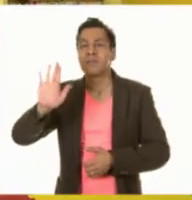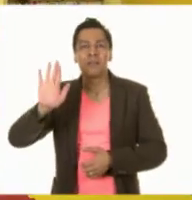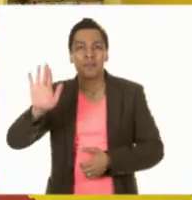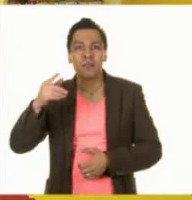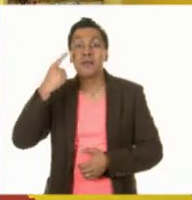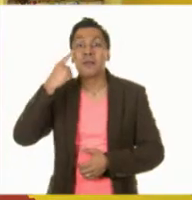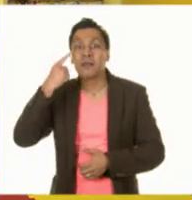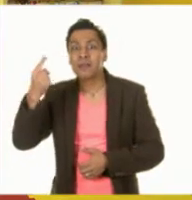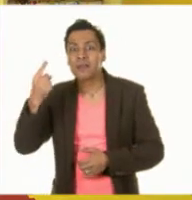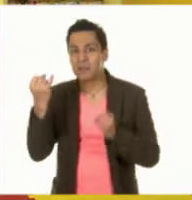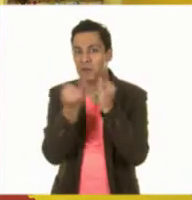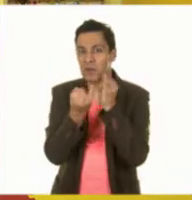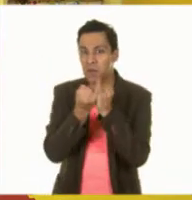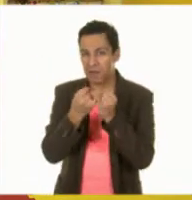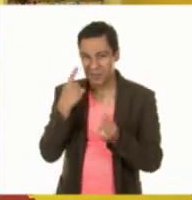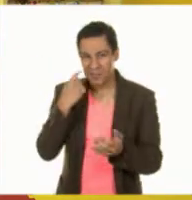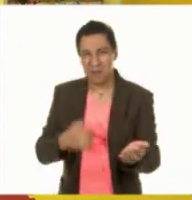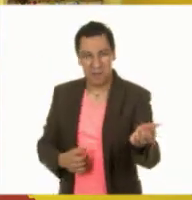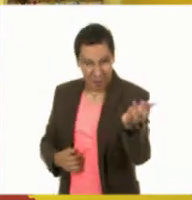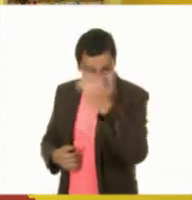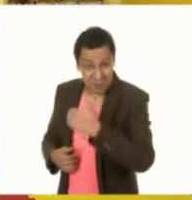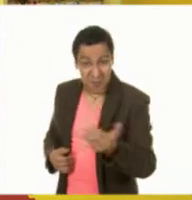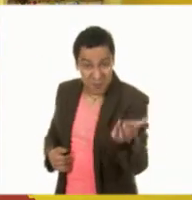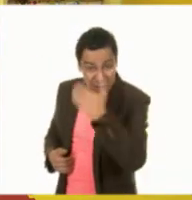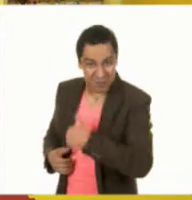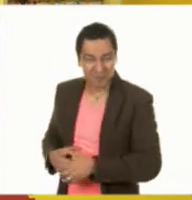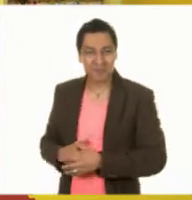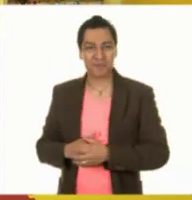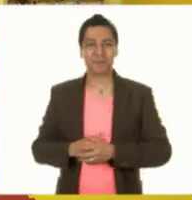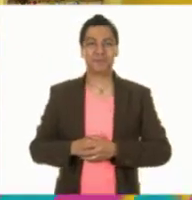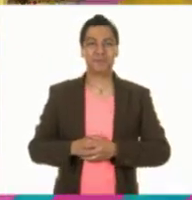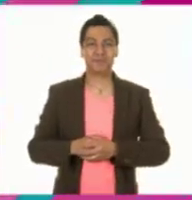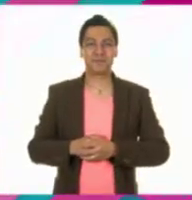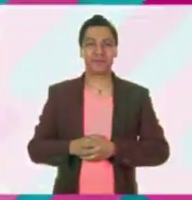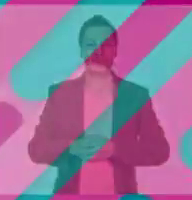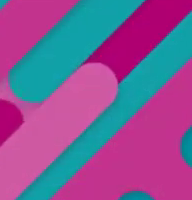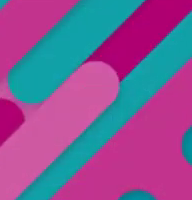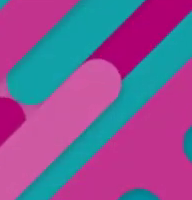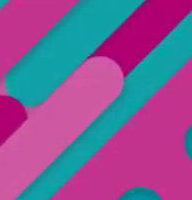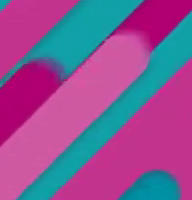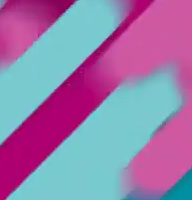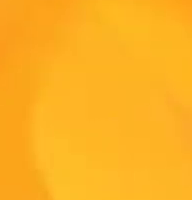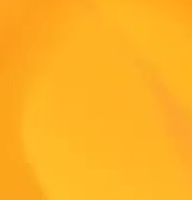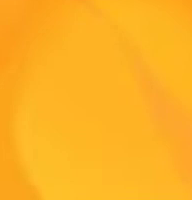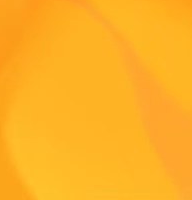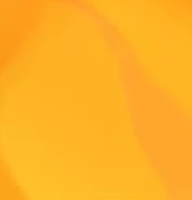¿por qué no, observar también su estética? Sí, vamos a verlo. ¡Disfruten!